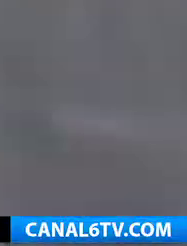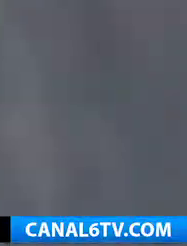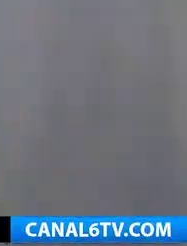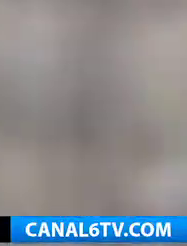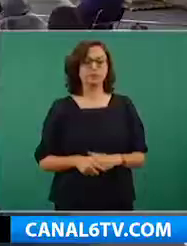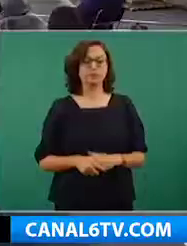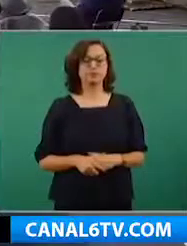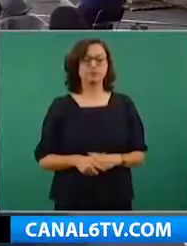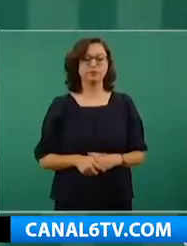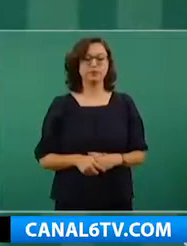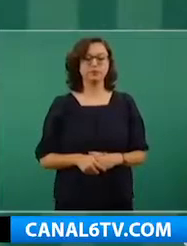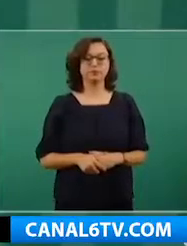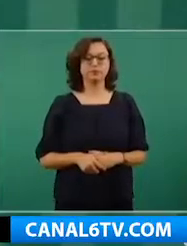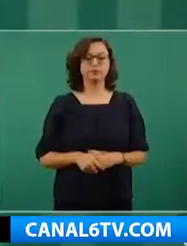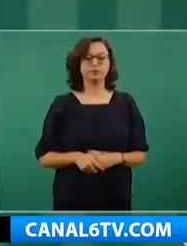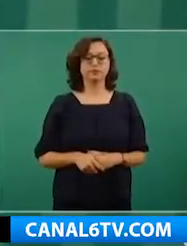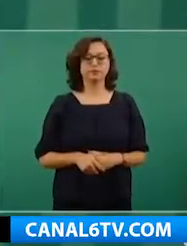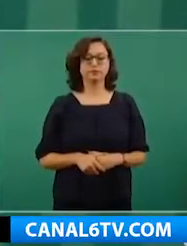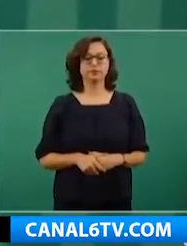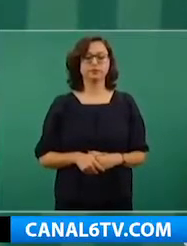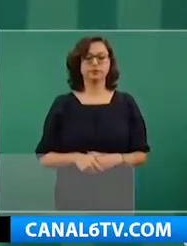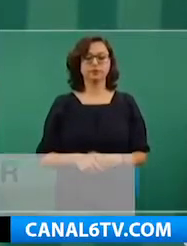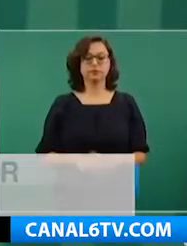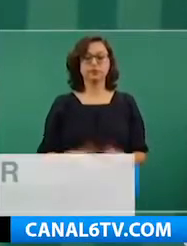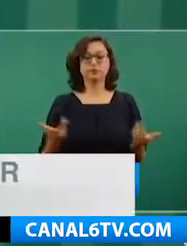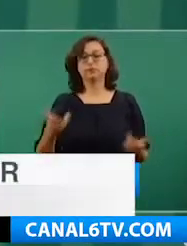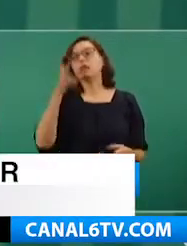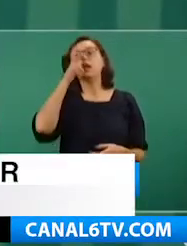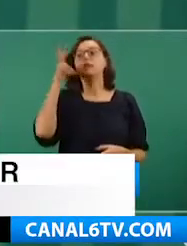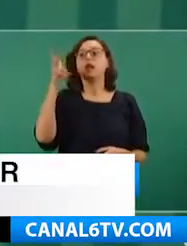la vigilancia. Es un llamado al pueblo de Hidalgo,